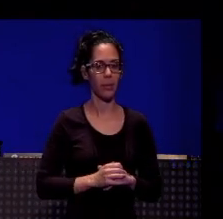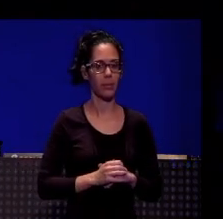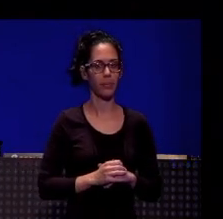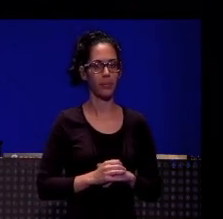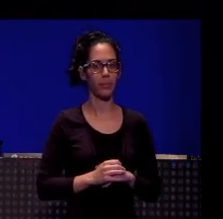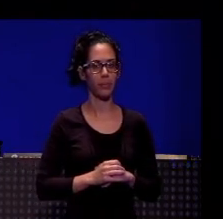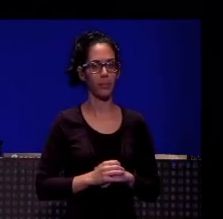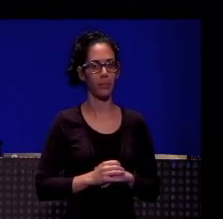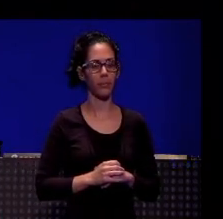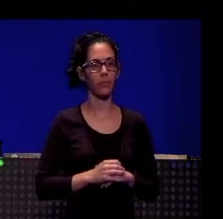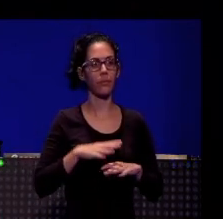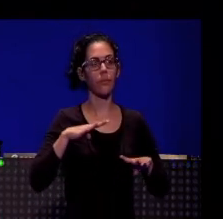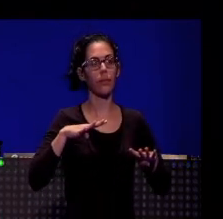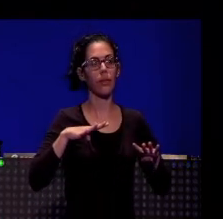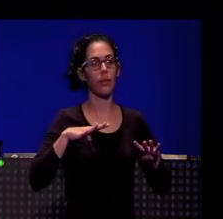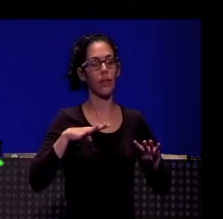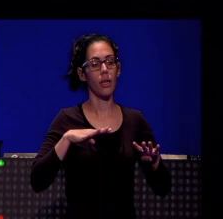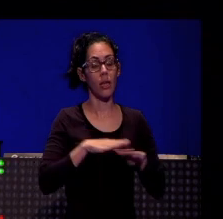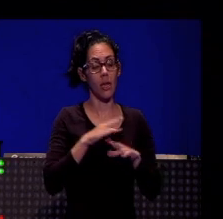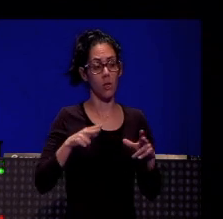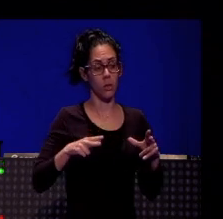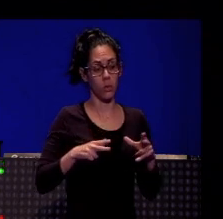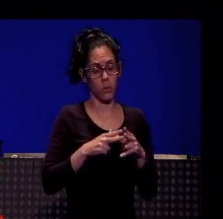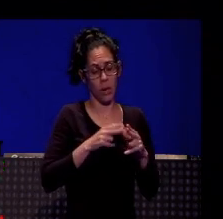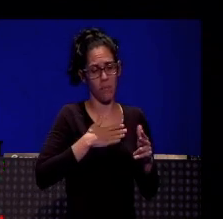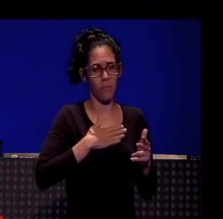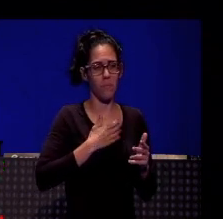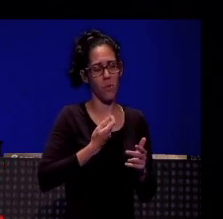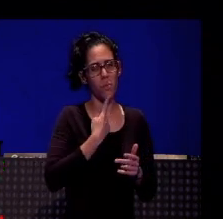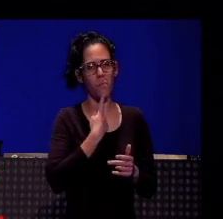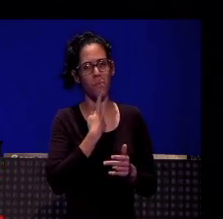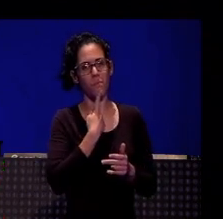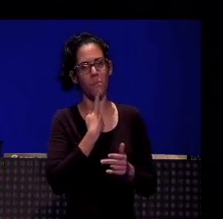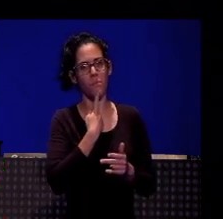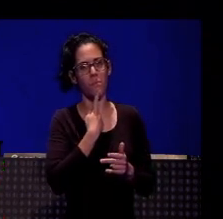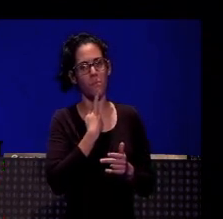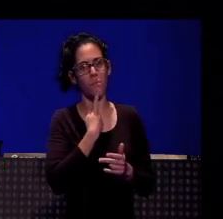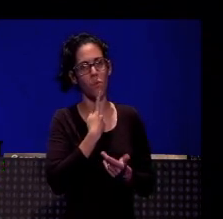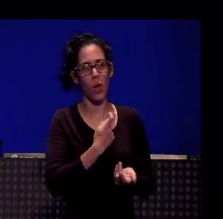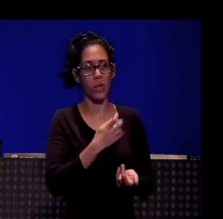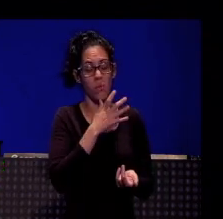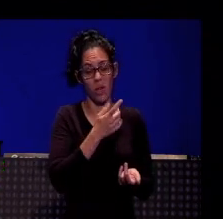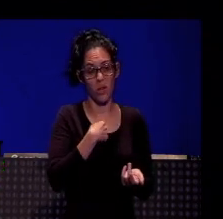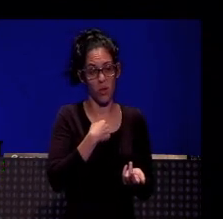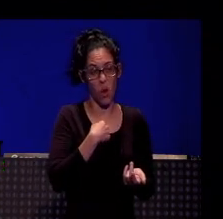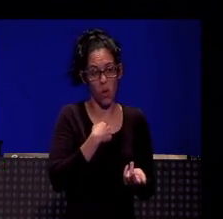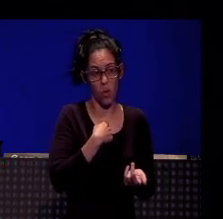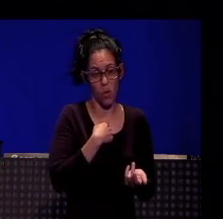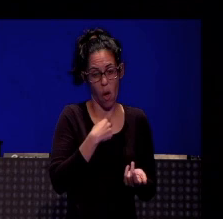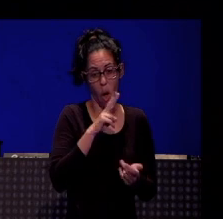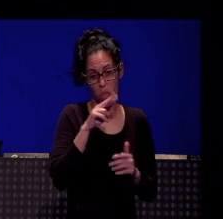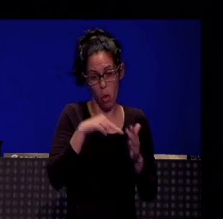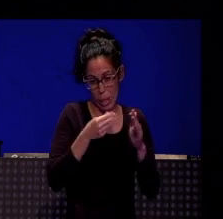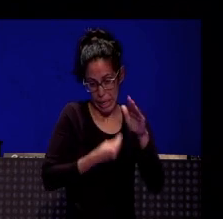eso las redes sociales a mí me cuesta un poco porque tampoco soy de que como no soy me vine millennial